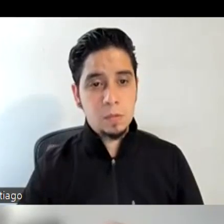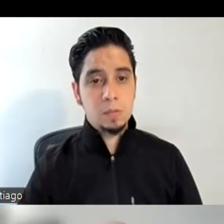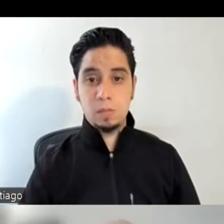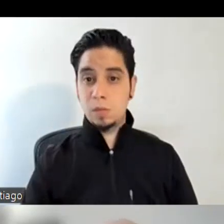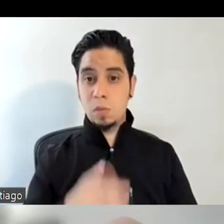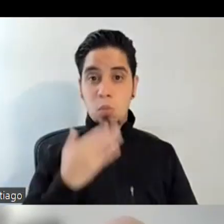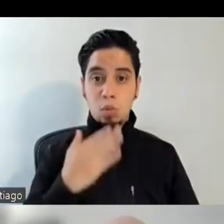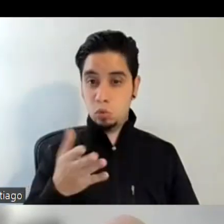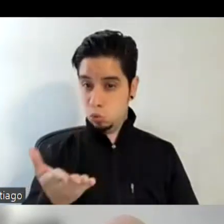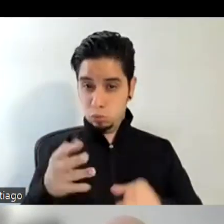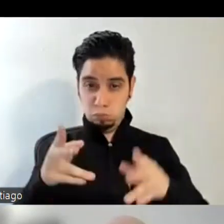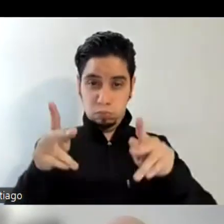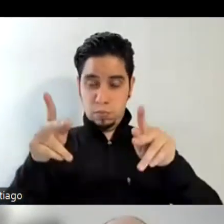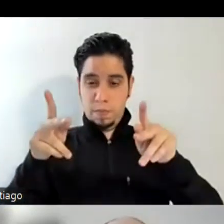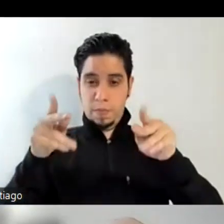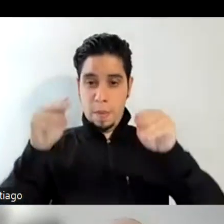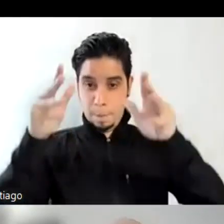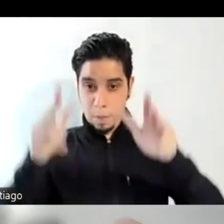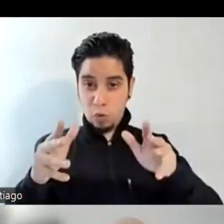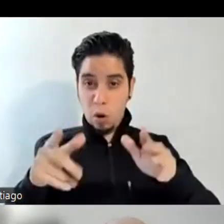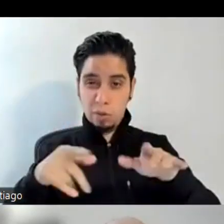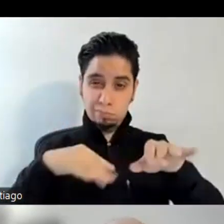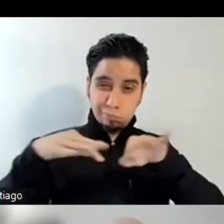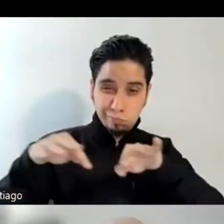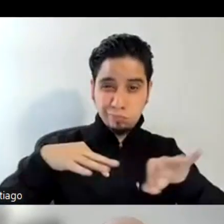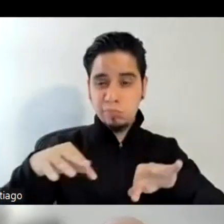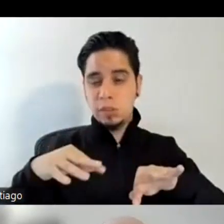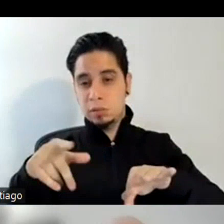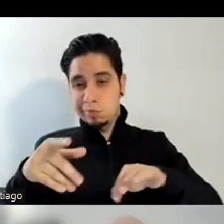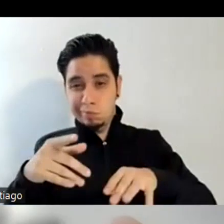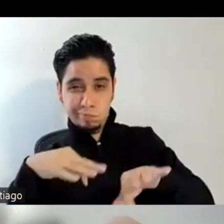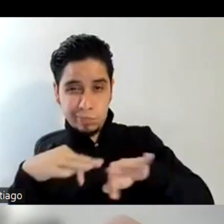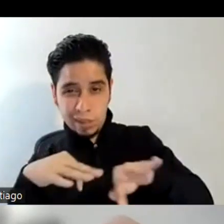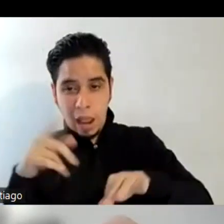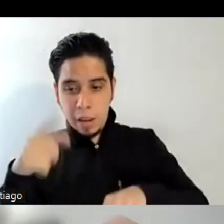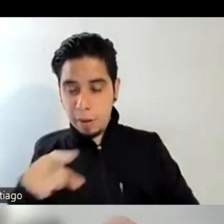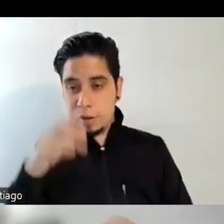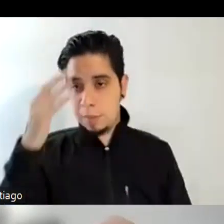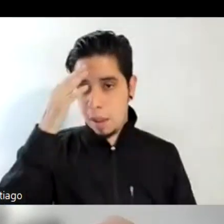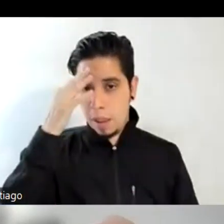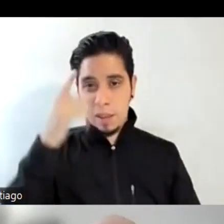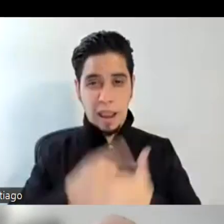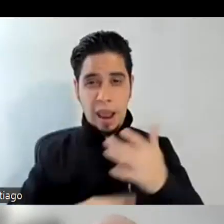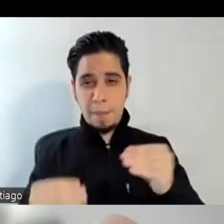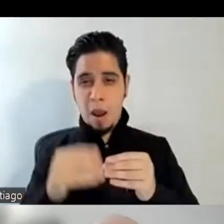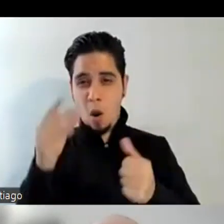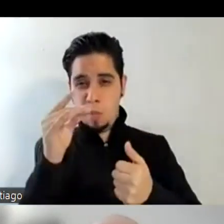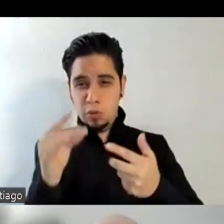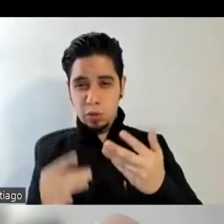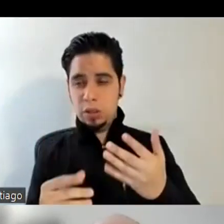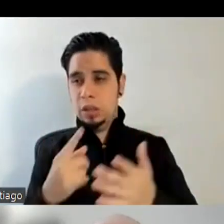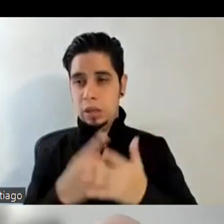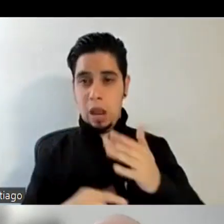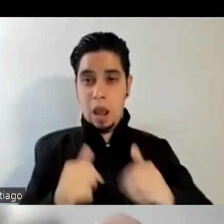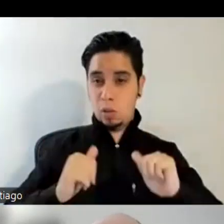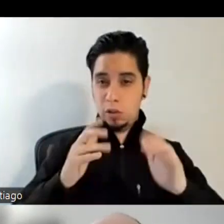como profesora les des esas herramientas de que piensen que hay otras opciones y no solamente actuación. Lo que pasa es